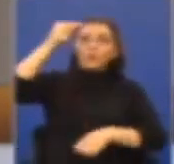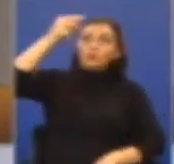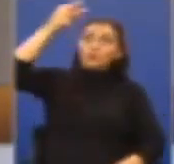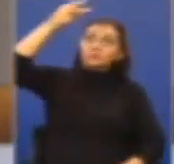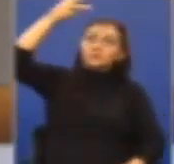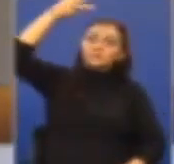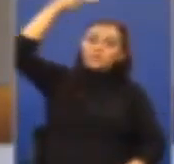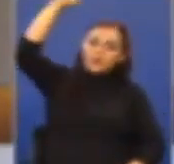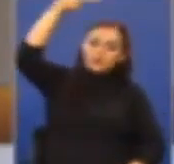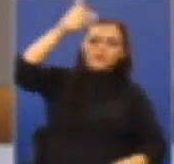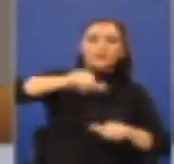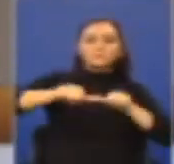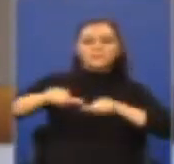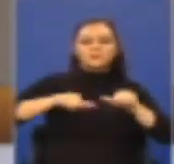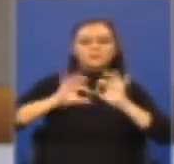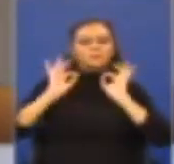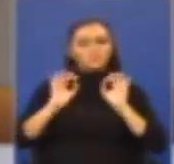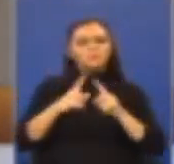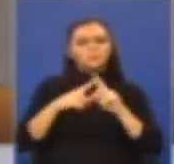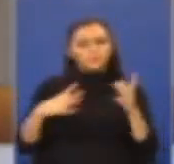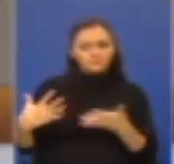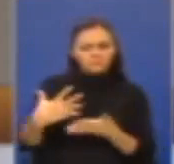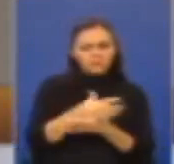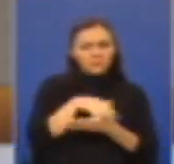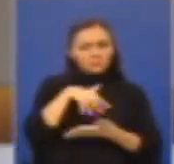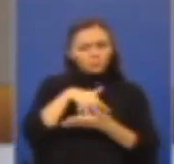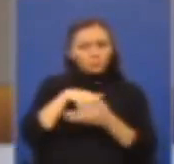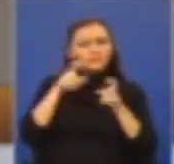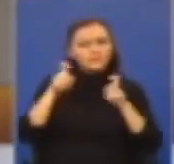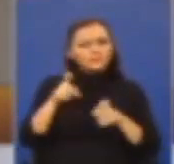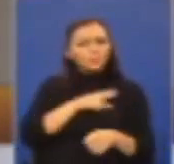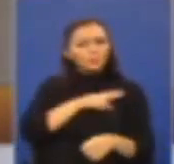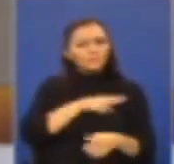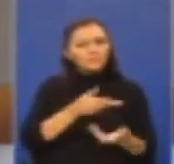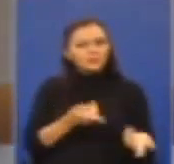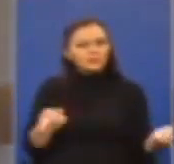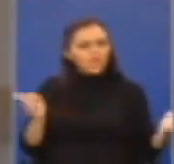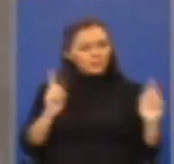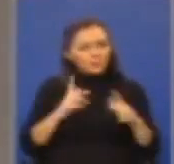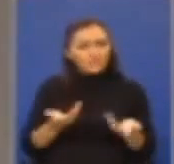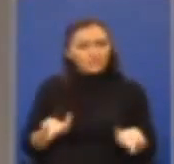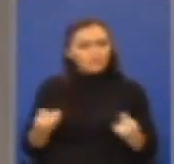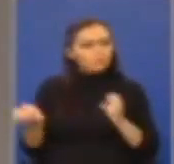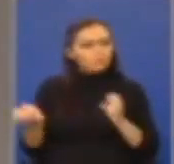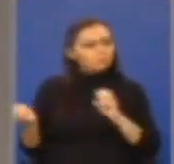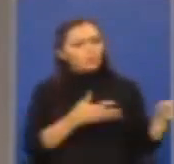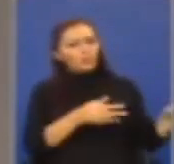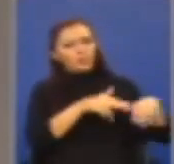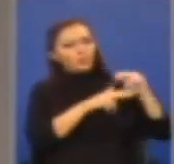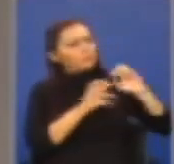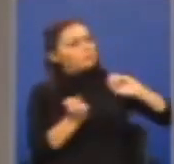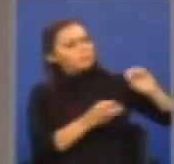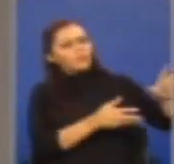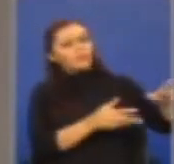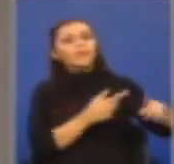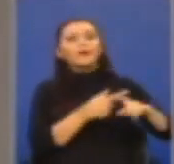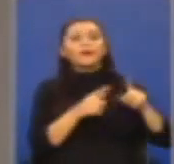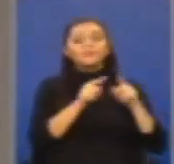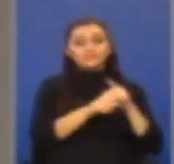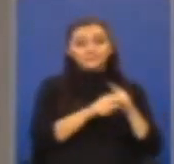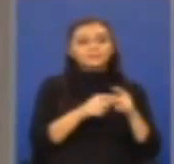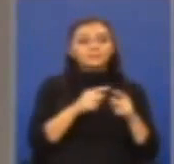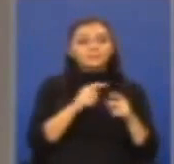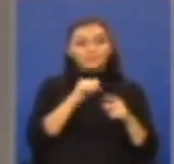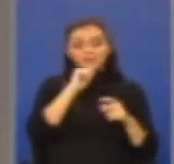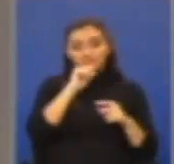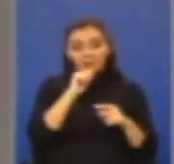de infraestructura para acoger a estudiantes. Una universidad necesita claramente tener estudiantes. Esta baja que vimos,